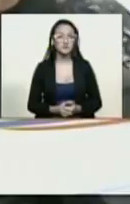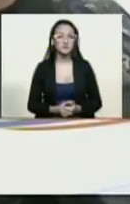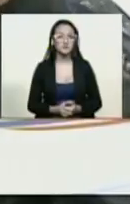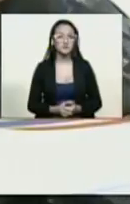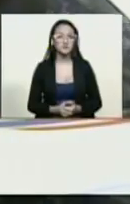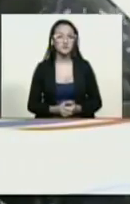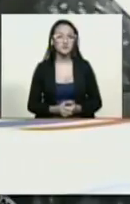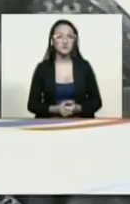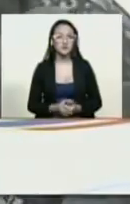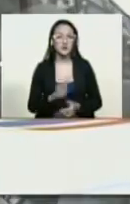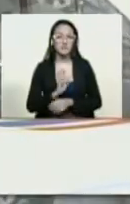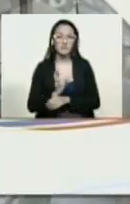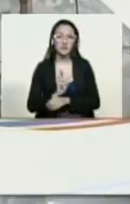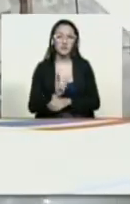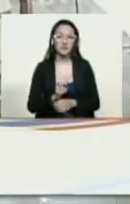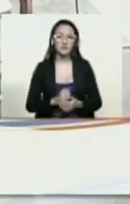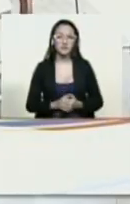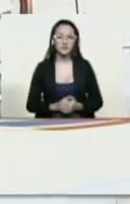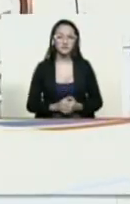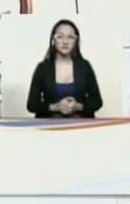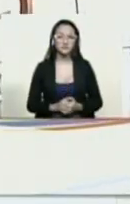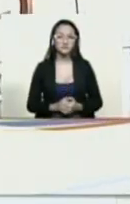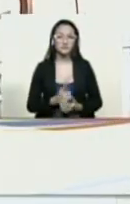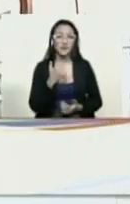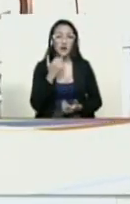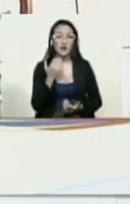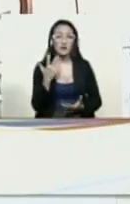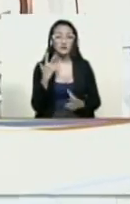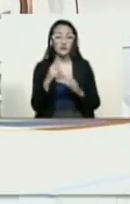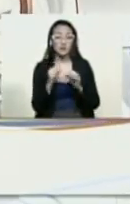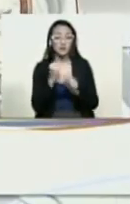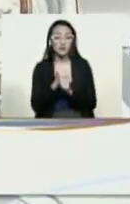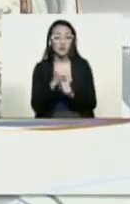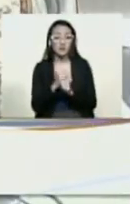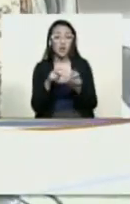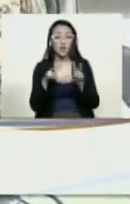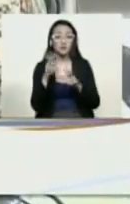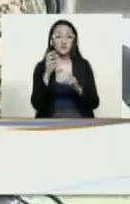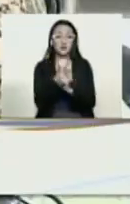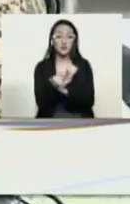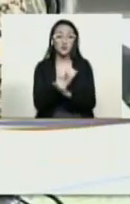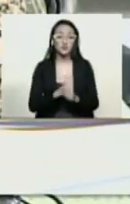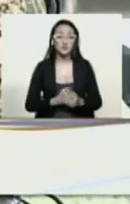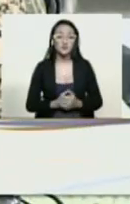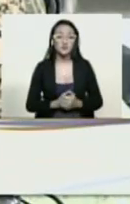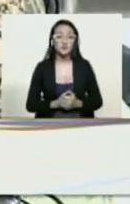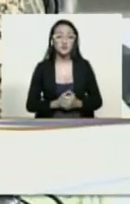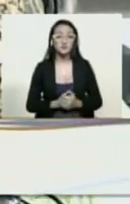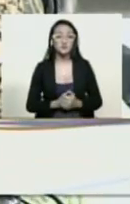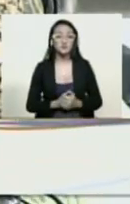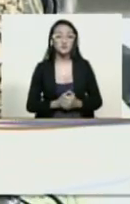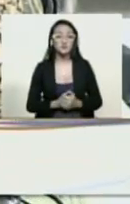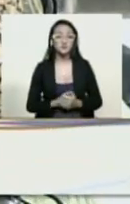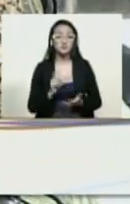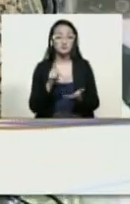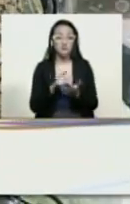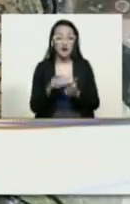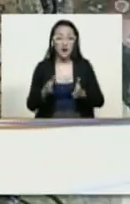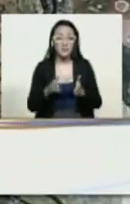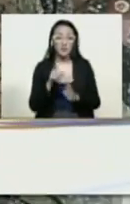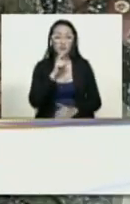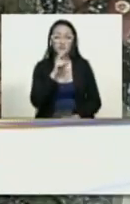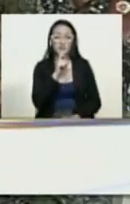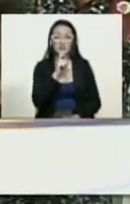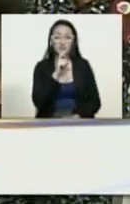De manera inmediata. Si alguien está saliendo de su trabajo 12 de la noche y le toca transitar por caminos